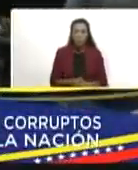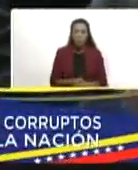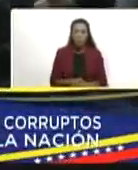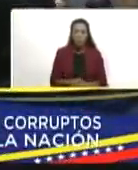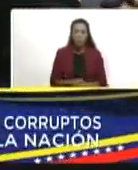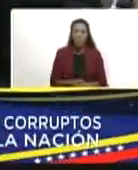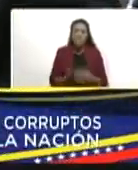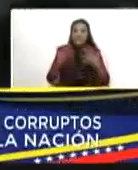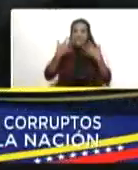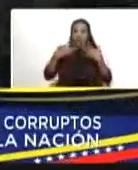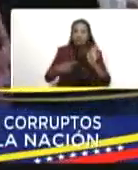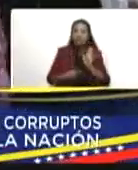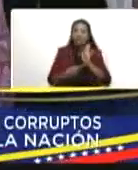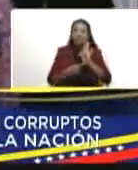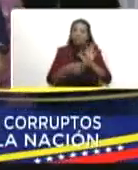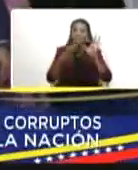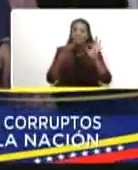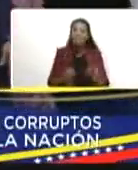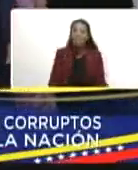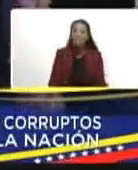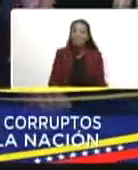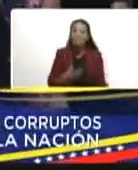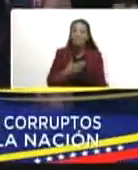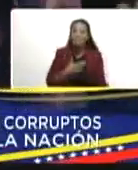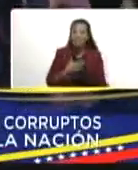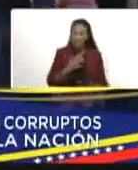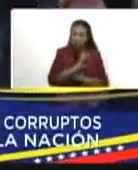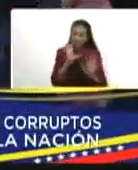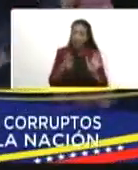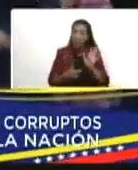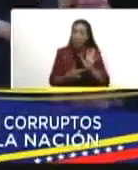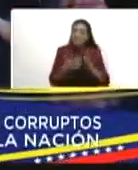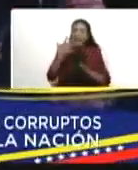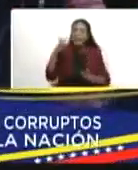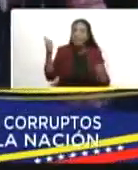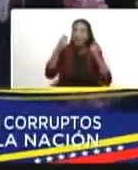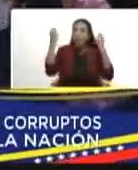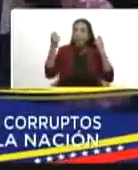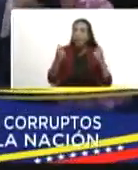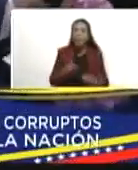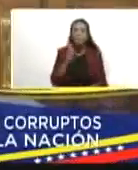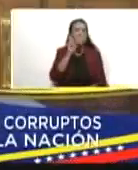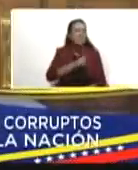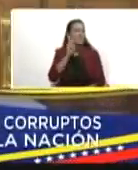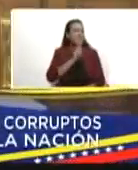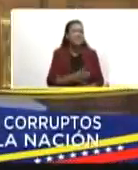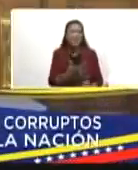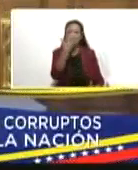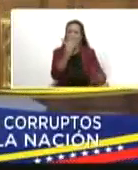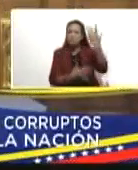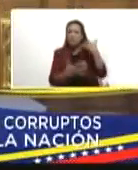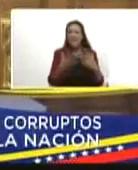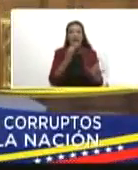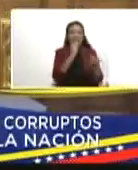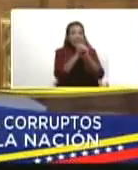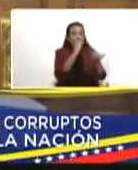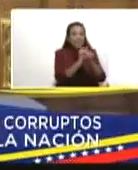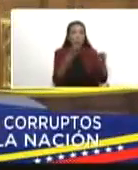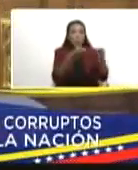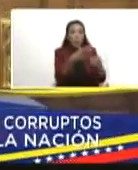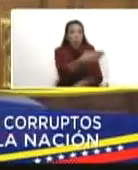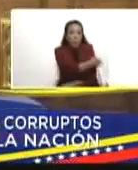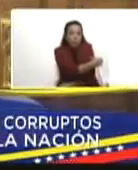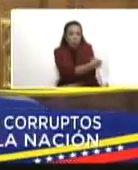si algo queda demostrado pese a las campañas infames en redes sociales de la ultraderecha